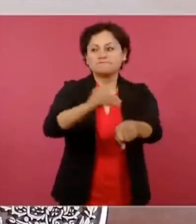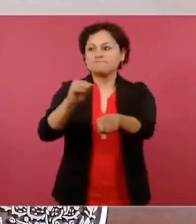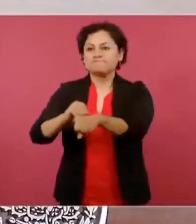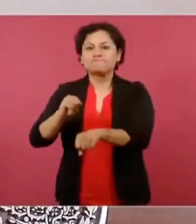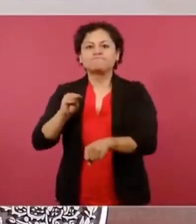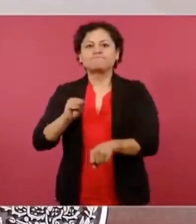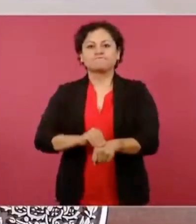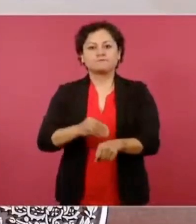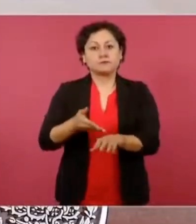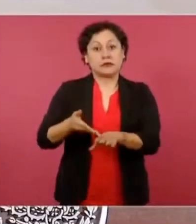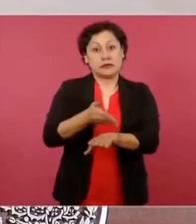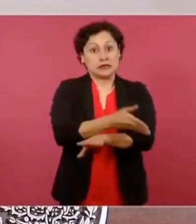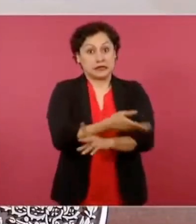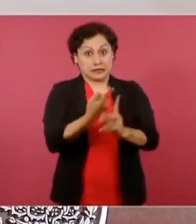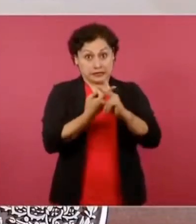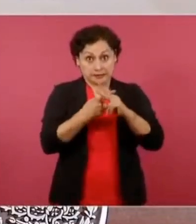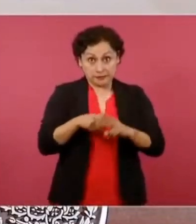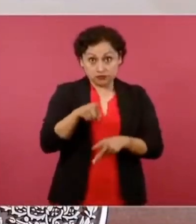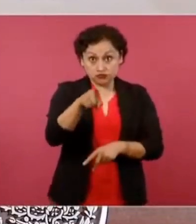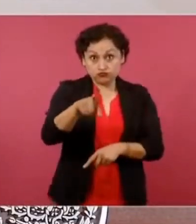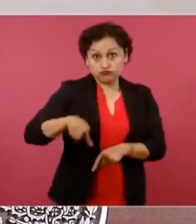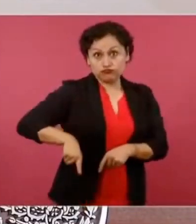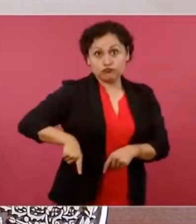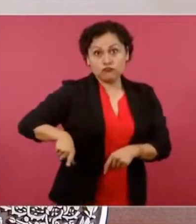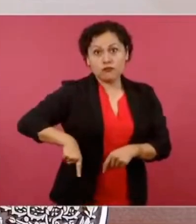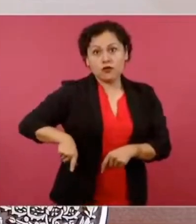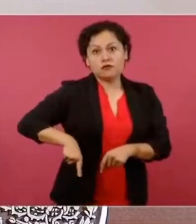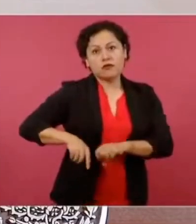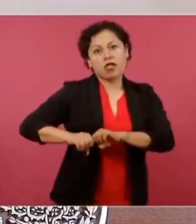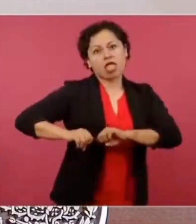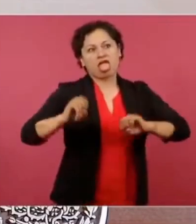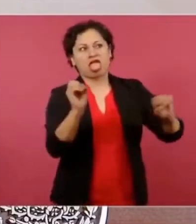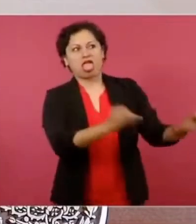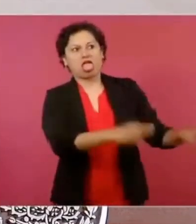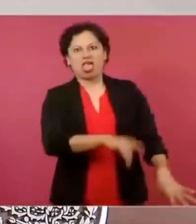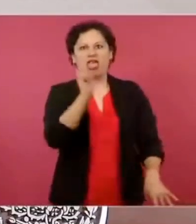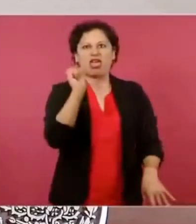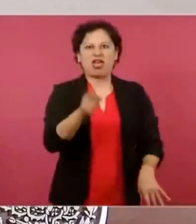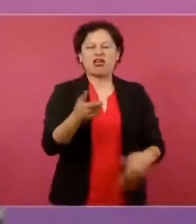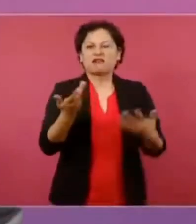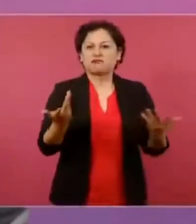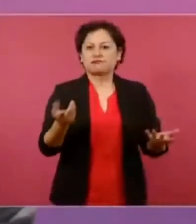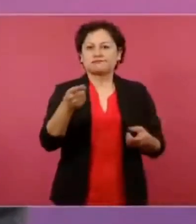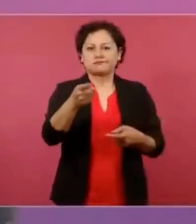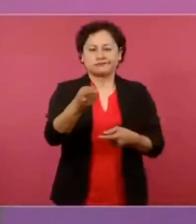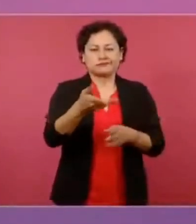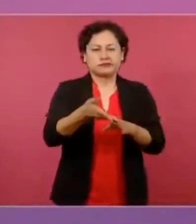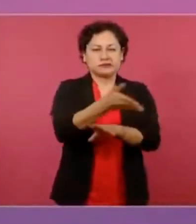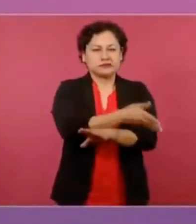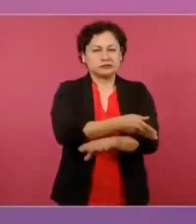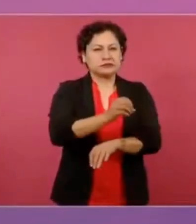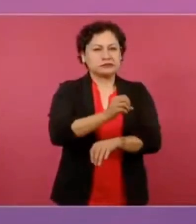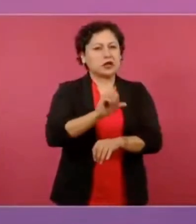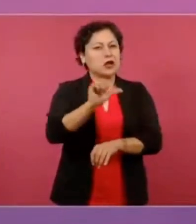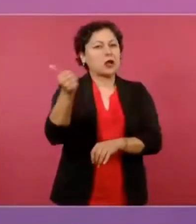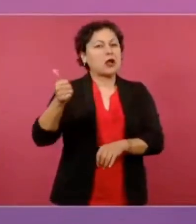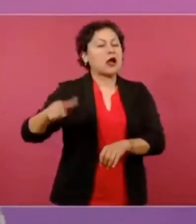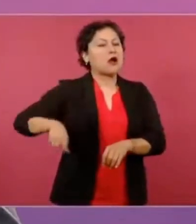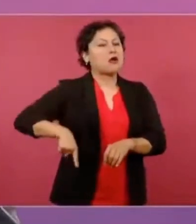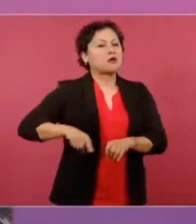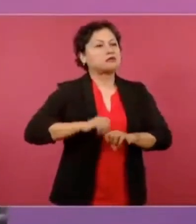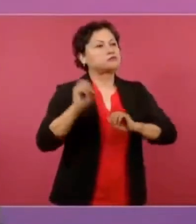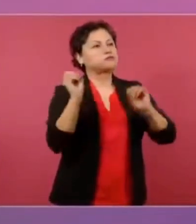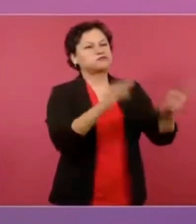estaban abandonados, inconclusos, emproblemados, sin equipamiento o sin plantilla